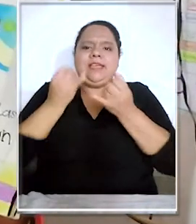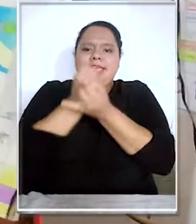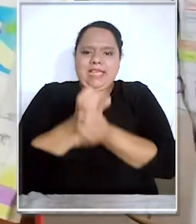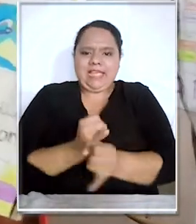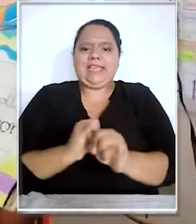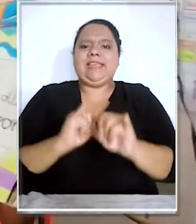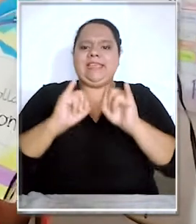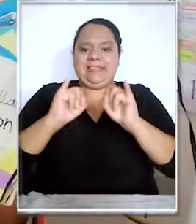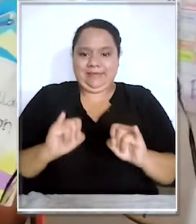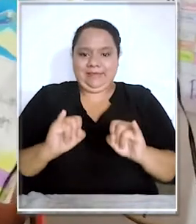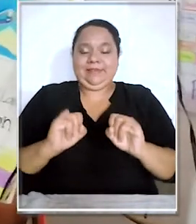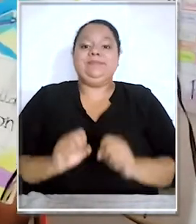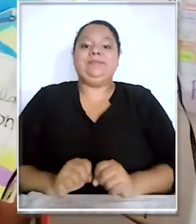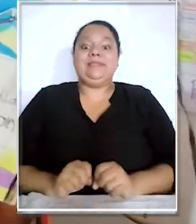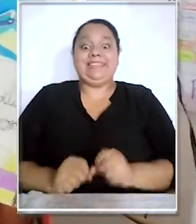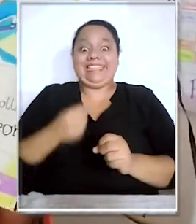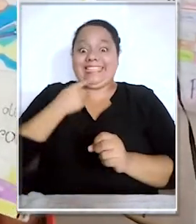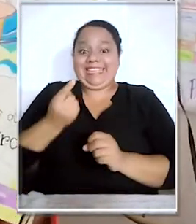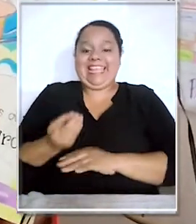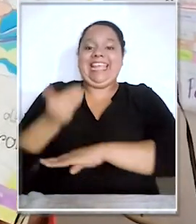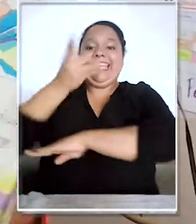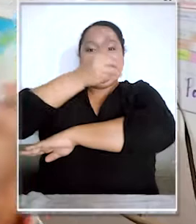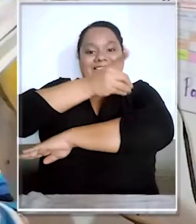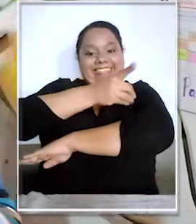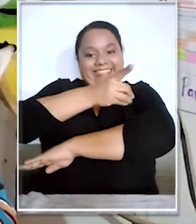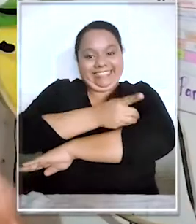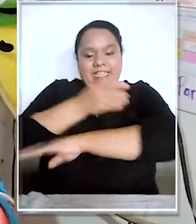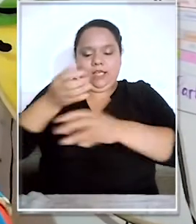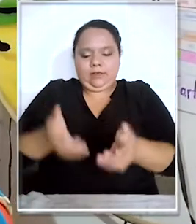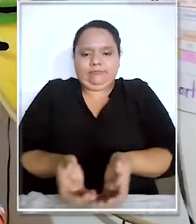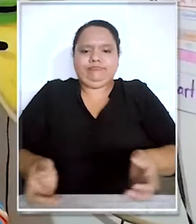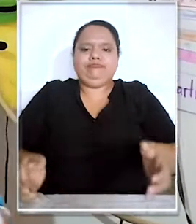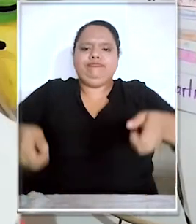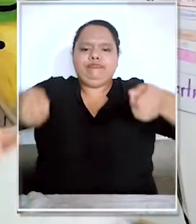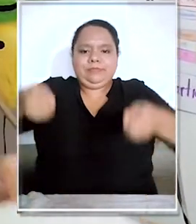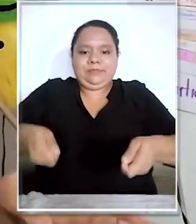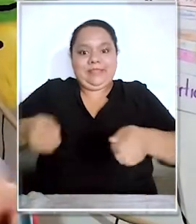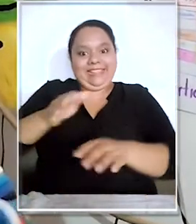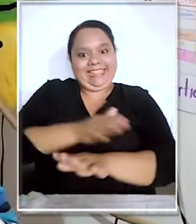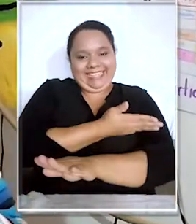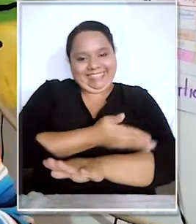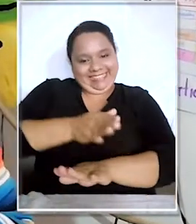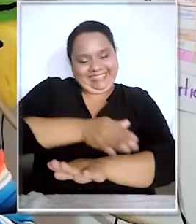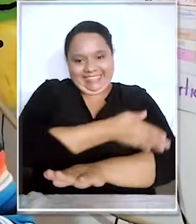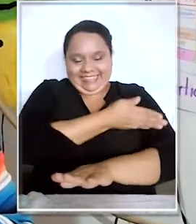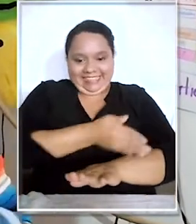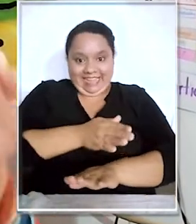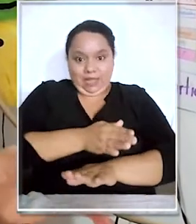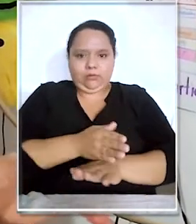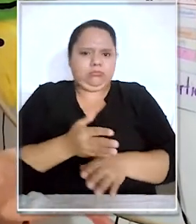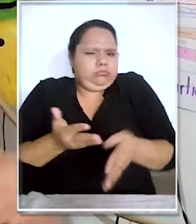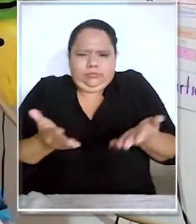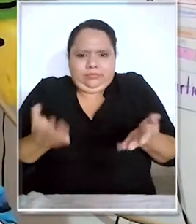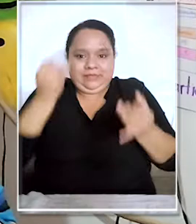nombre de este libro se llama El día que las ollas cantaron. Y les quiero leer un poquito de cómo surgió. Dice que